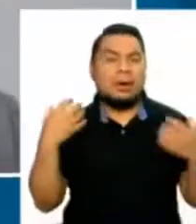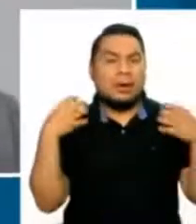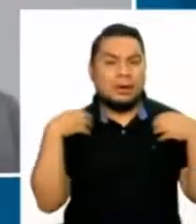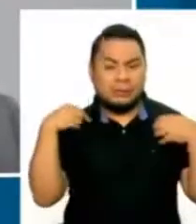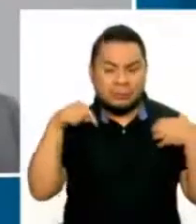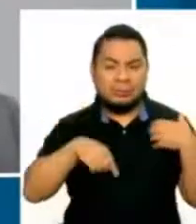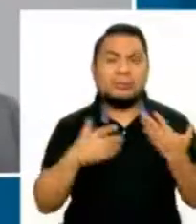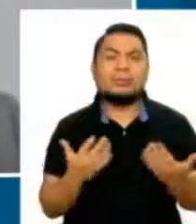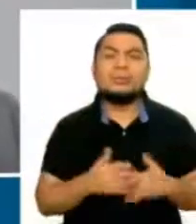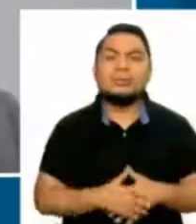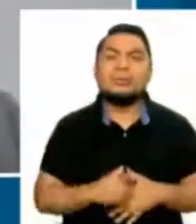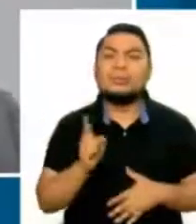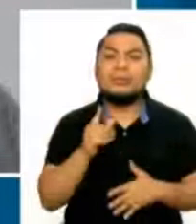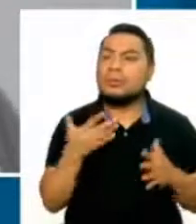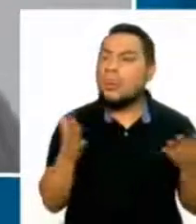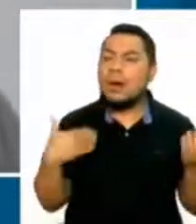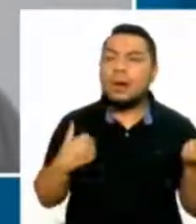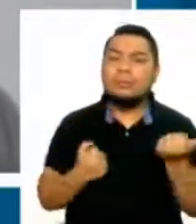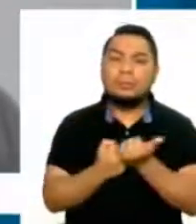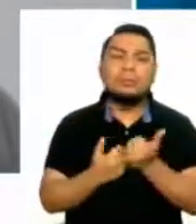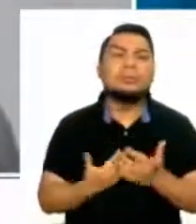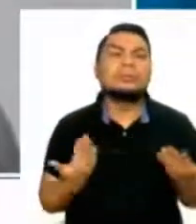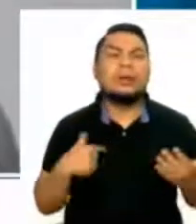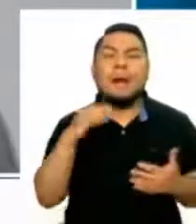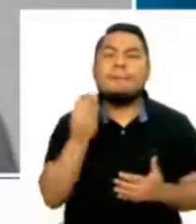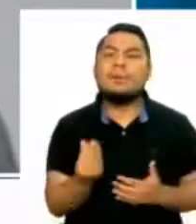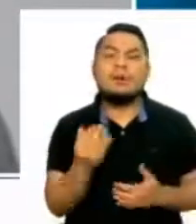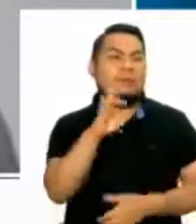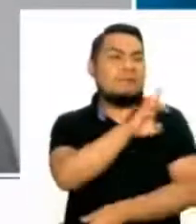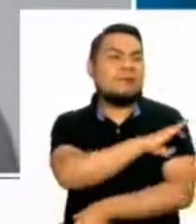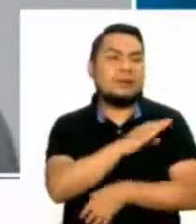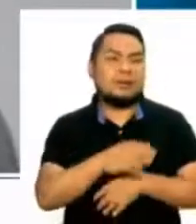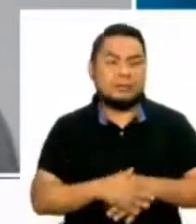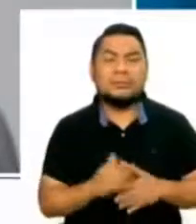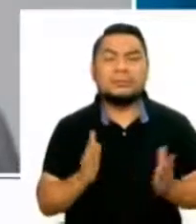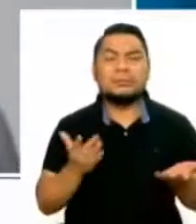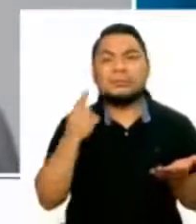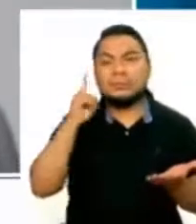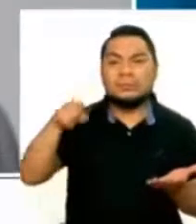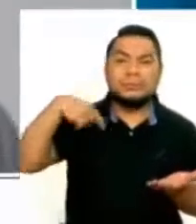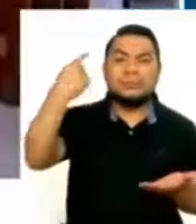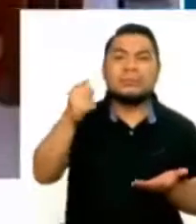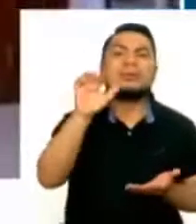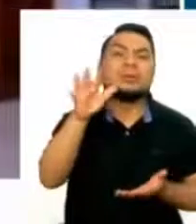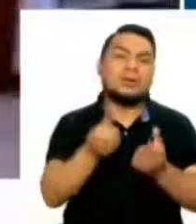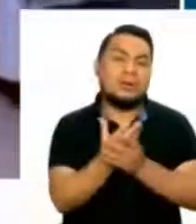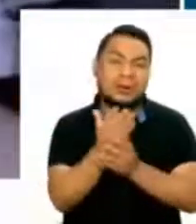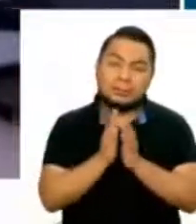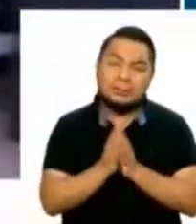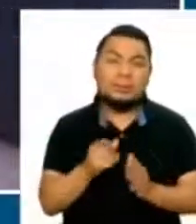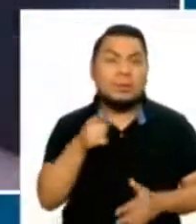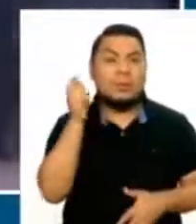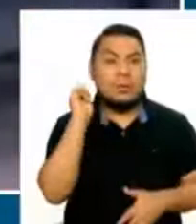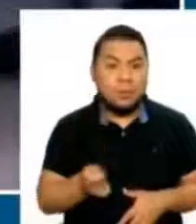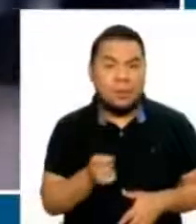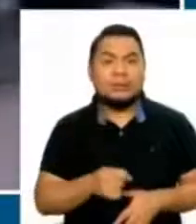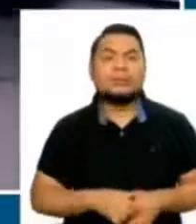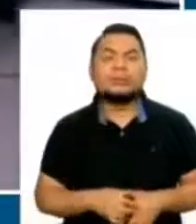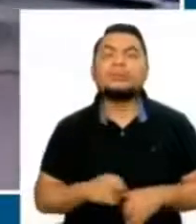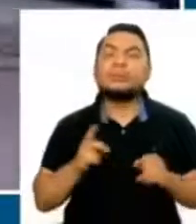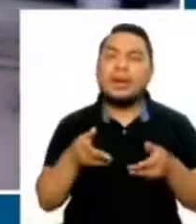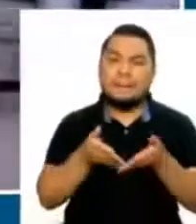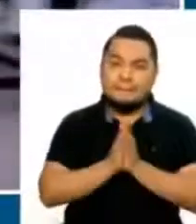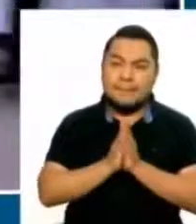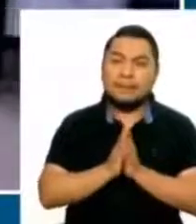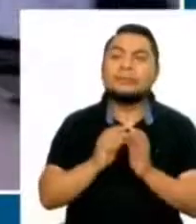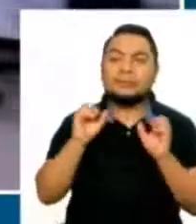tengo mayor apoyo, somos muy pocos fiscales, podemos dejarlo en todo caso para el día 5 si pudieran en todo caso. El juez accedió al pedido y la